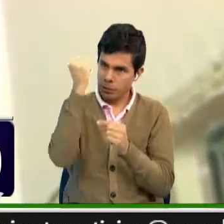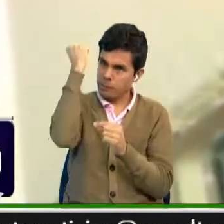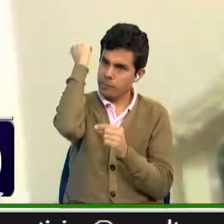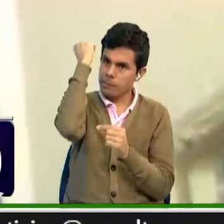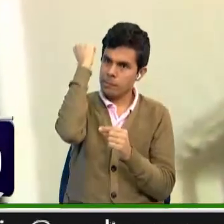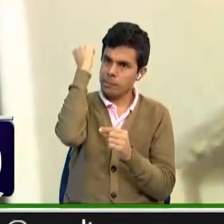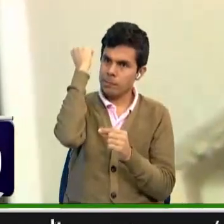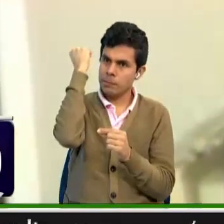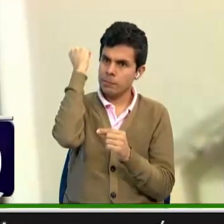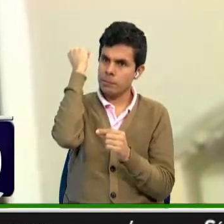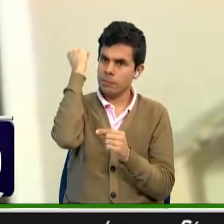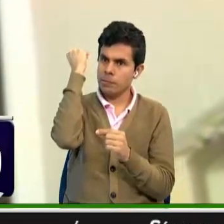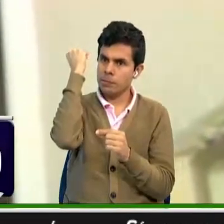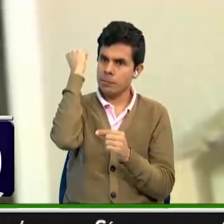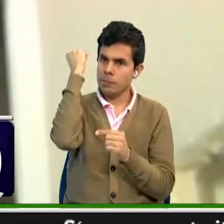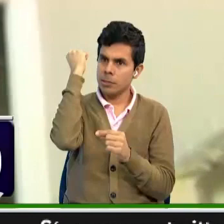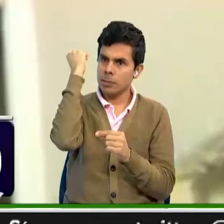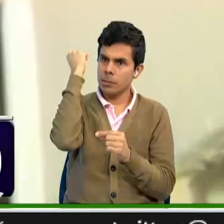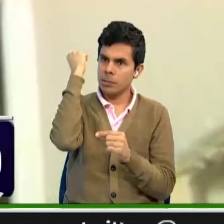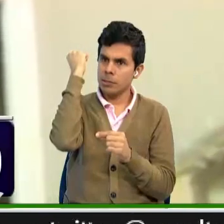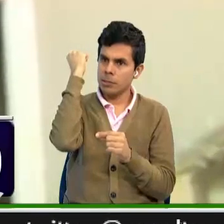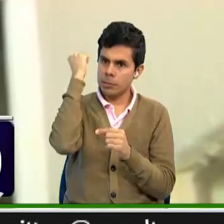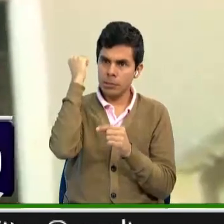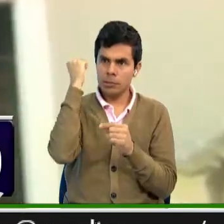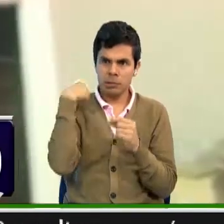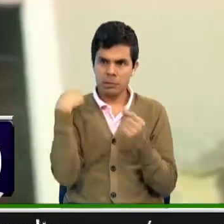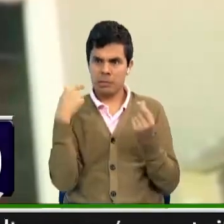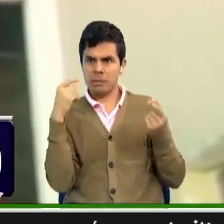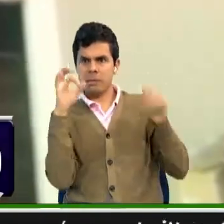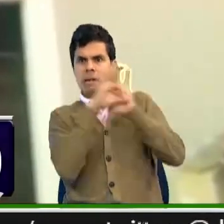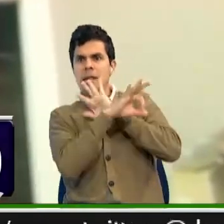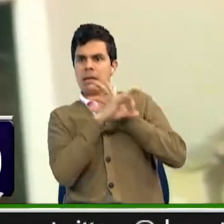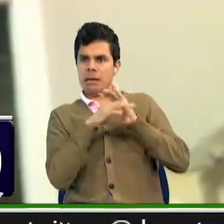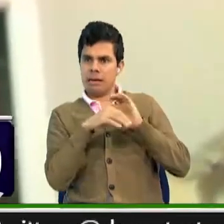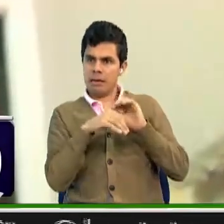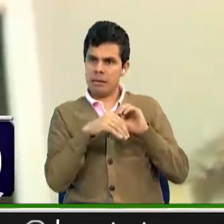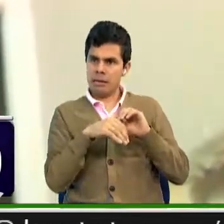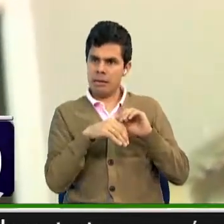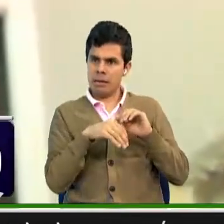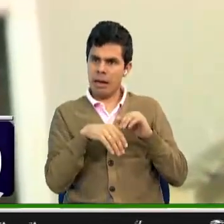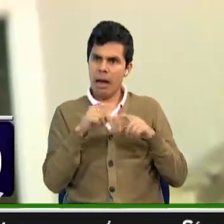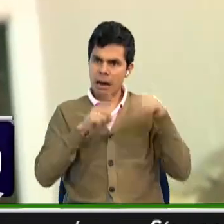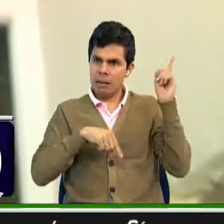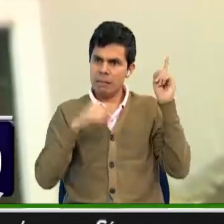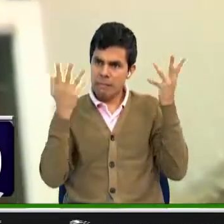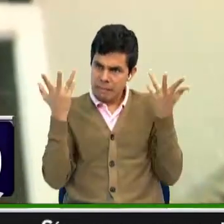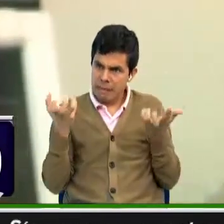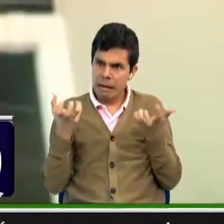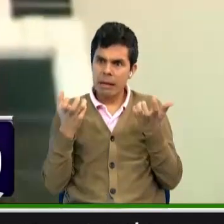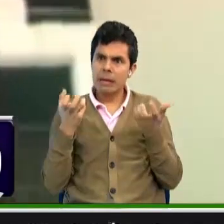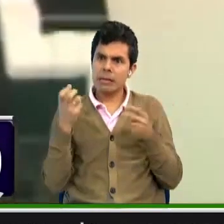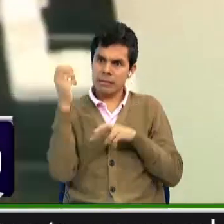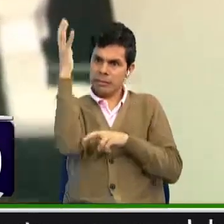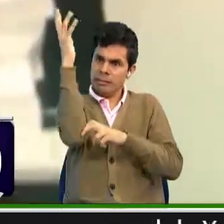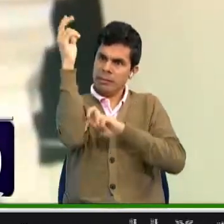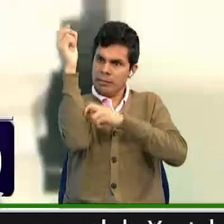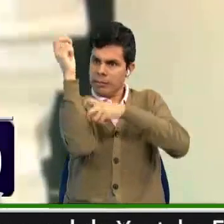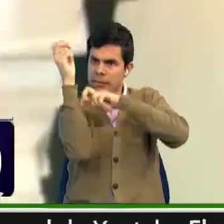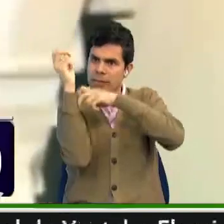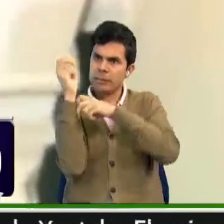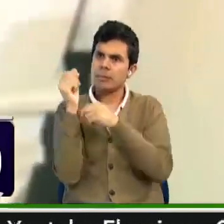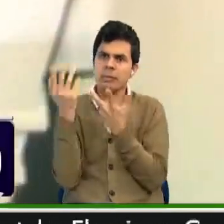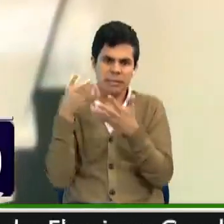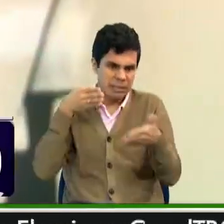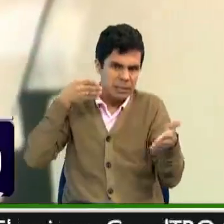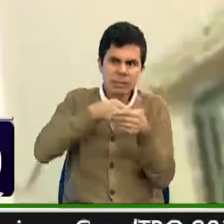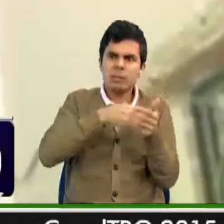y tenazas en la otra, se negaba a bajar del transformador. Algunos subieron con escaleras para persuadirlo a que bajara, pero él quiso atacar a